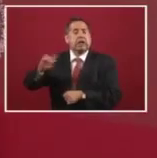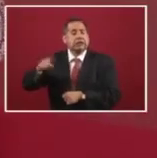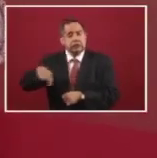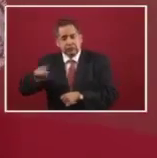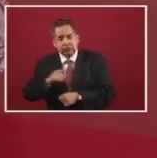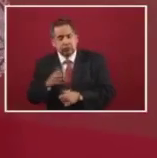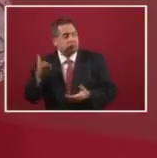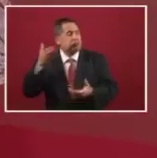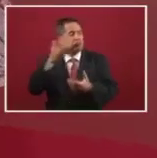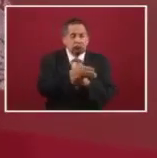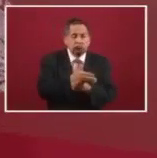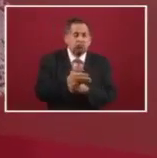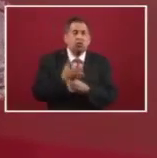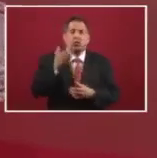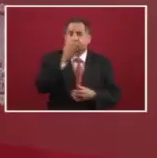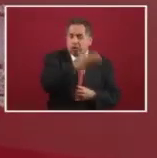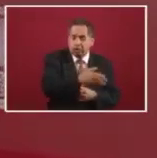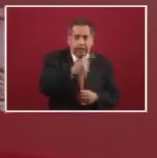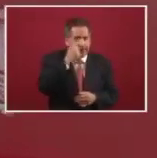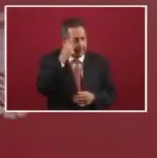que van a